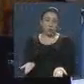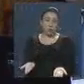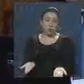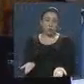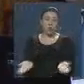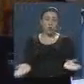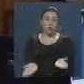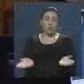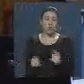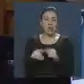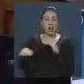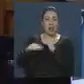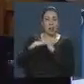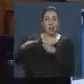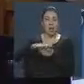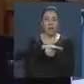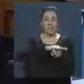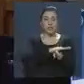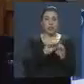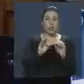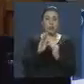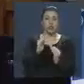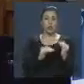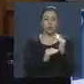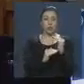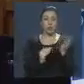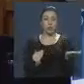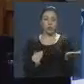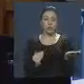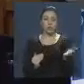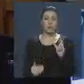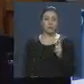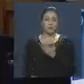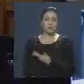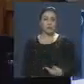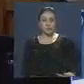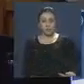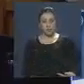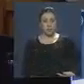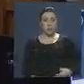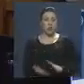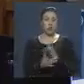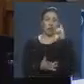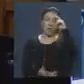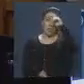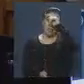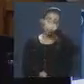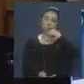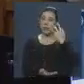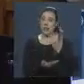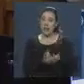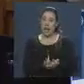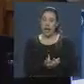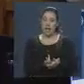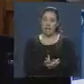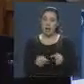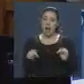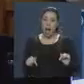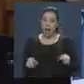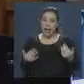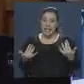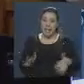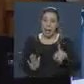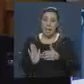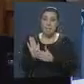como fomentar la equidad en el acceso a la educación superior. Señor presidente, pese a todas las dificultades que hemos tenido, hoy ya tenemos